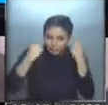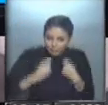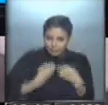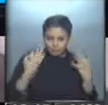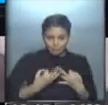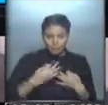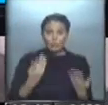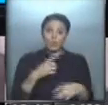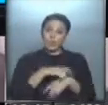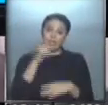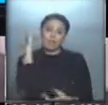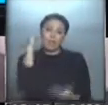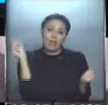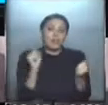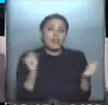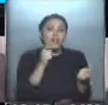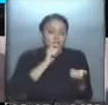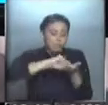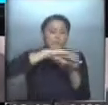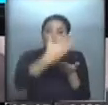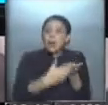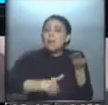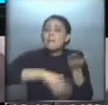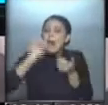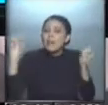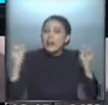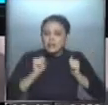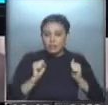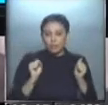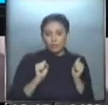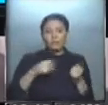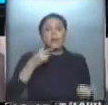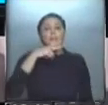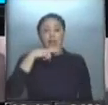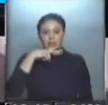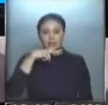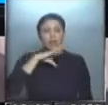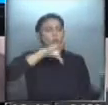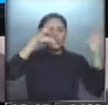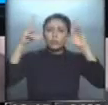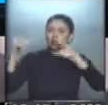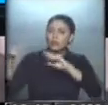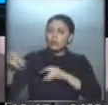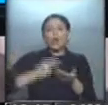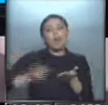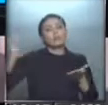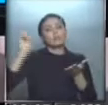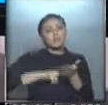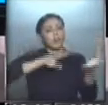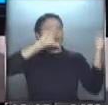porque 10 grados es frío en los alrededores más frío todavía para el viernes mucha nubosidad otra vez